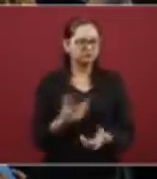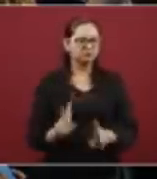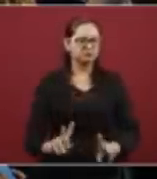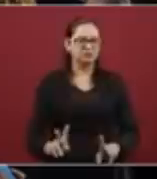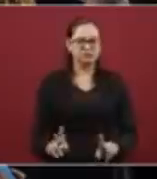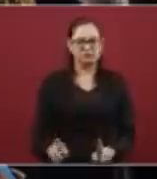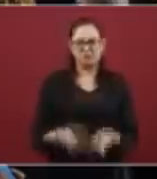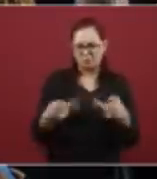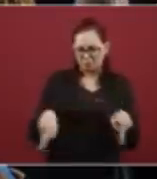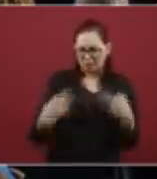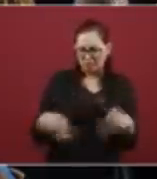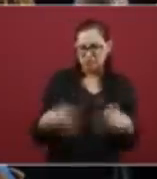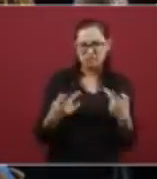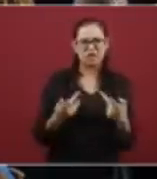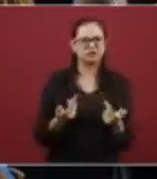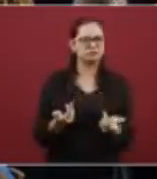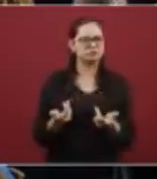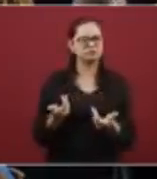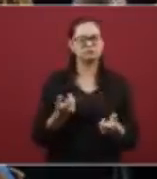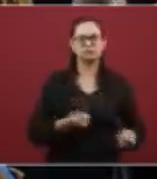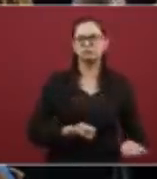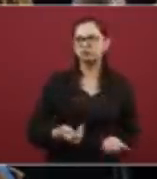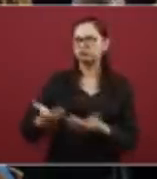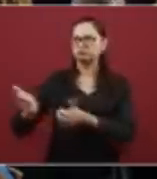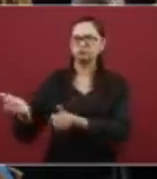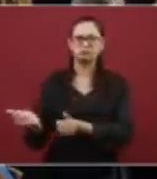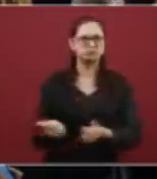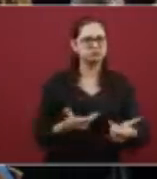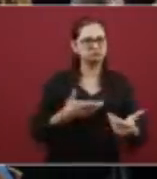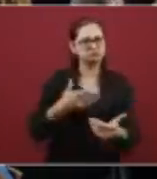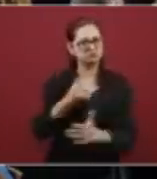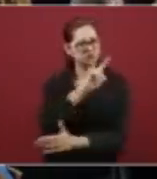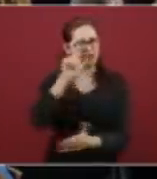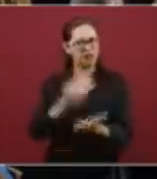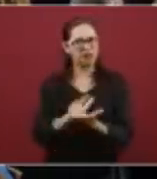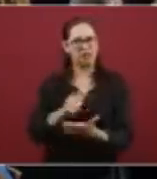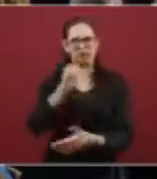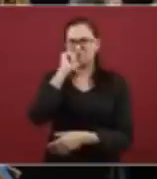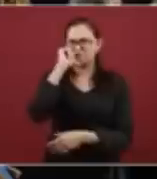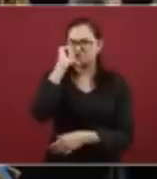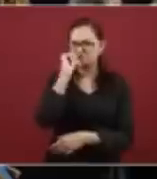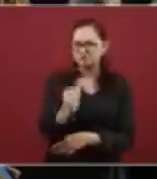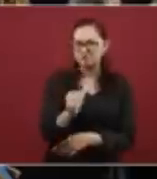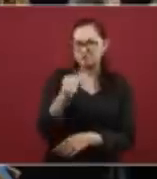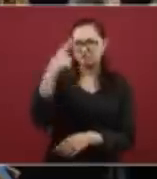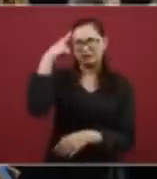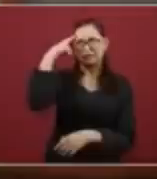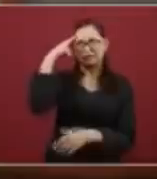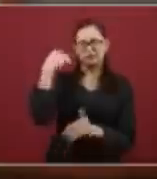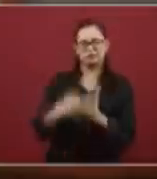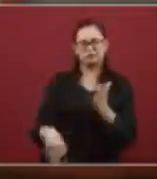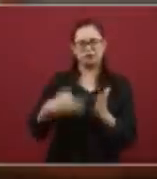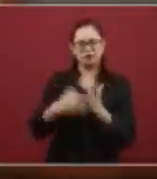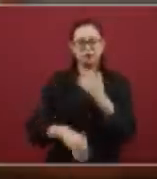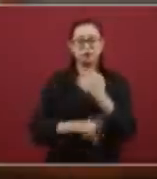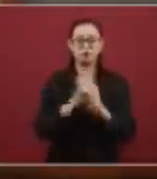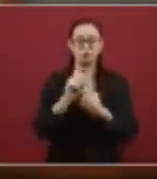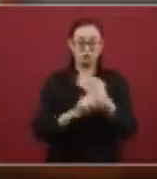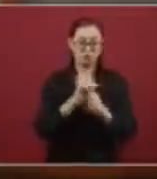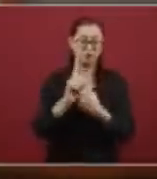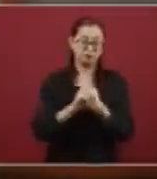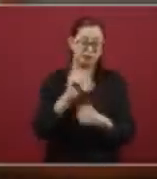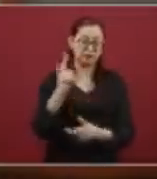órganos y es un problema, ¿no?, aquí en México, por falta de conciencia. Entonces, nosotros desde